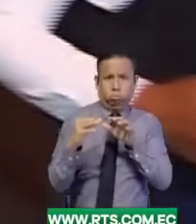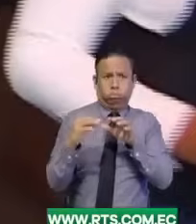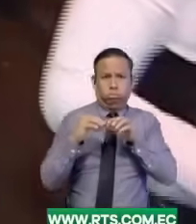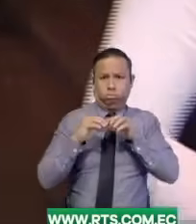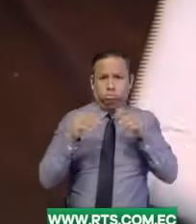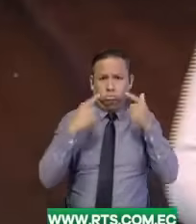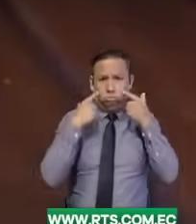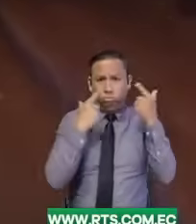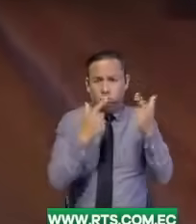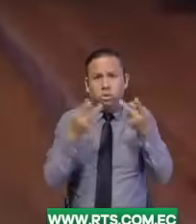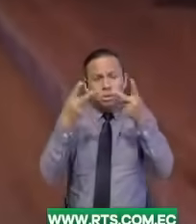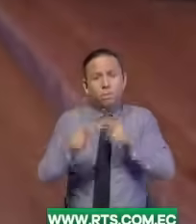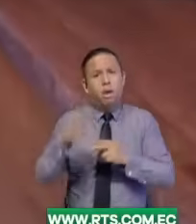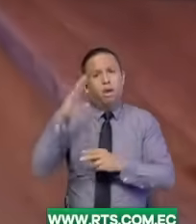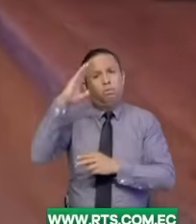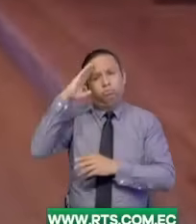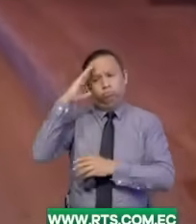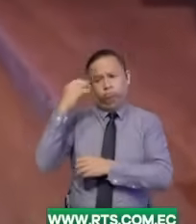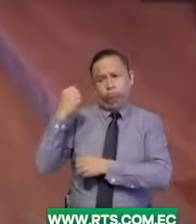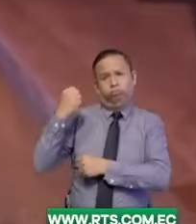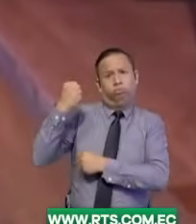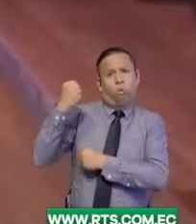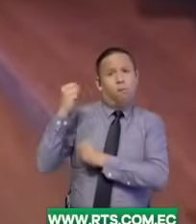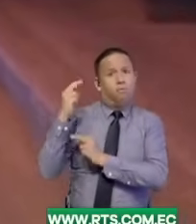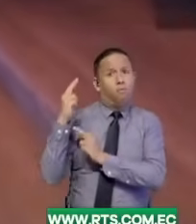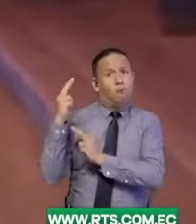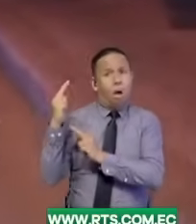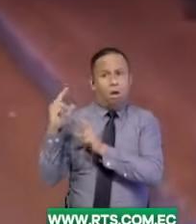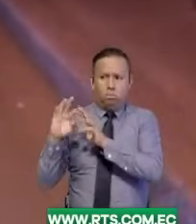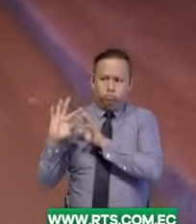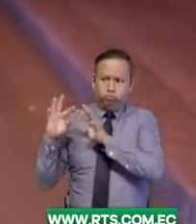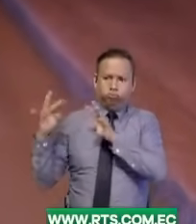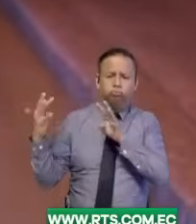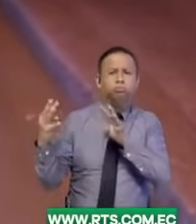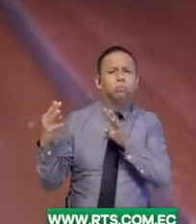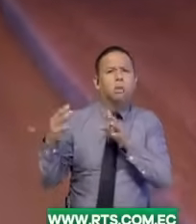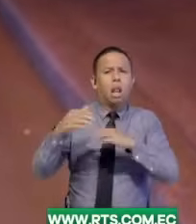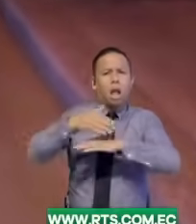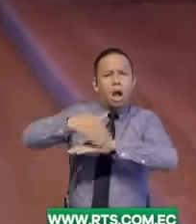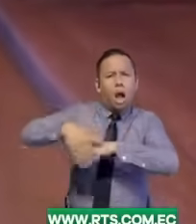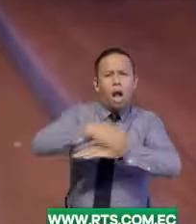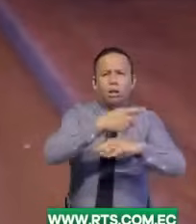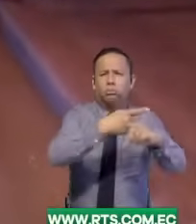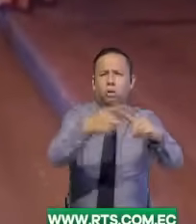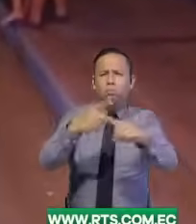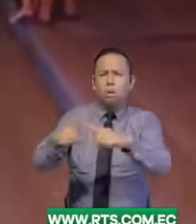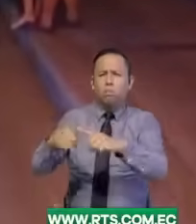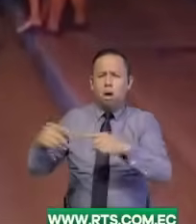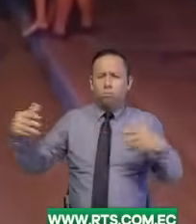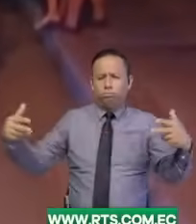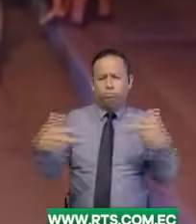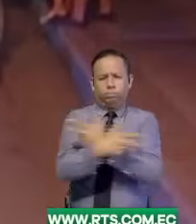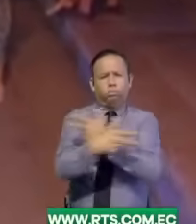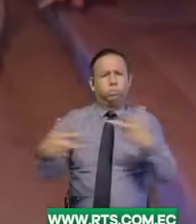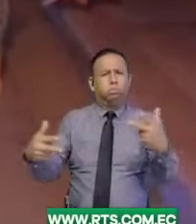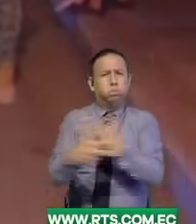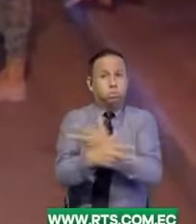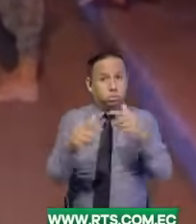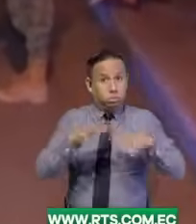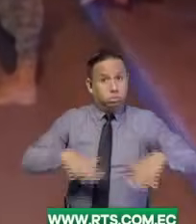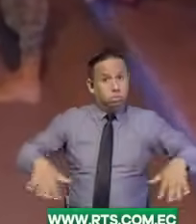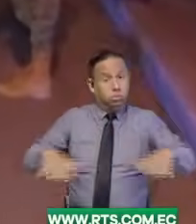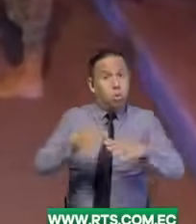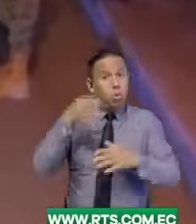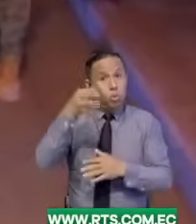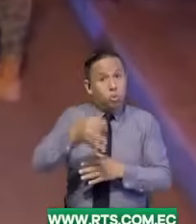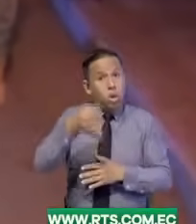Armadas también están implementando varios operativos de control en las vías de ingreso y salida, las principales, aquí en este cantón de la